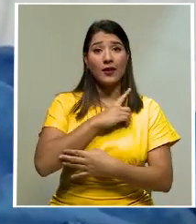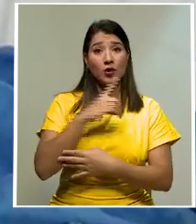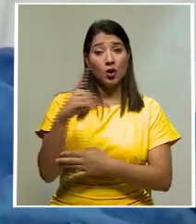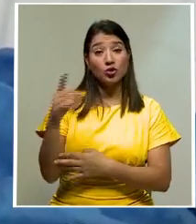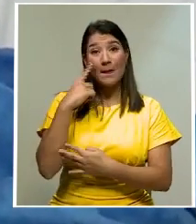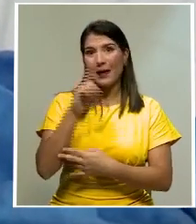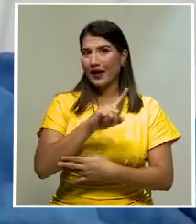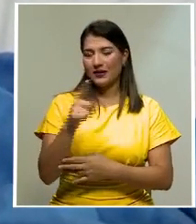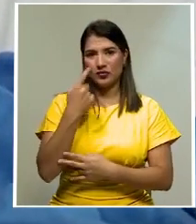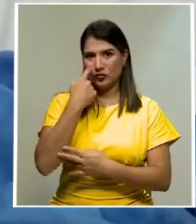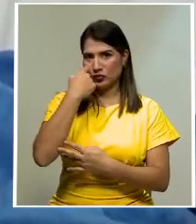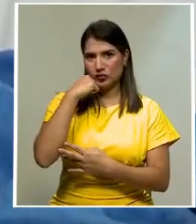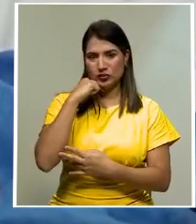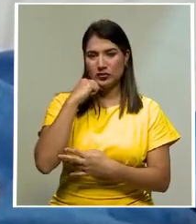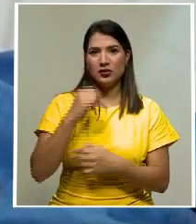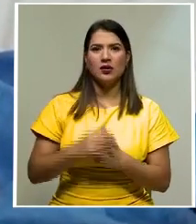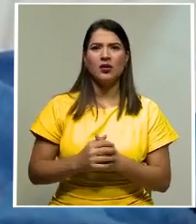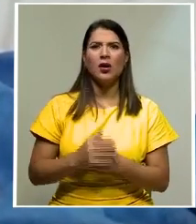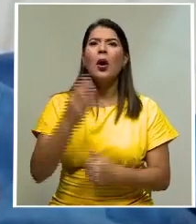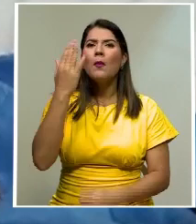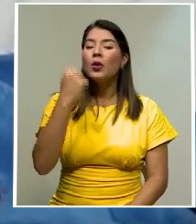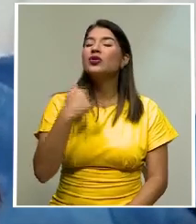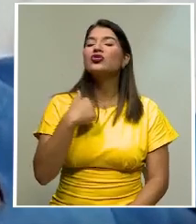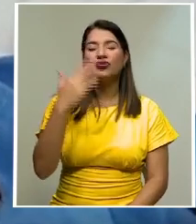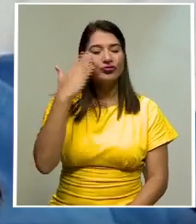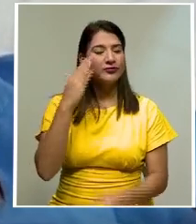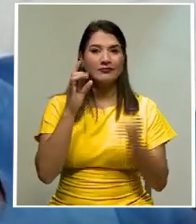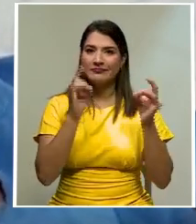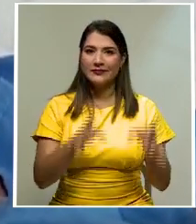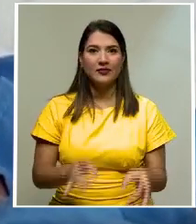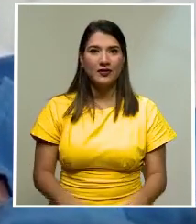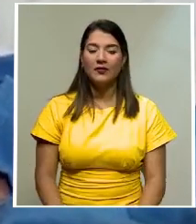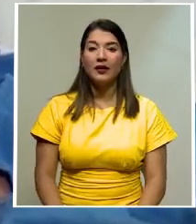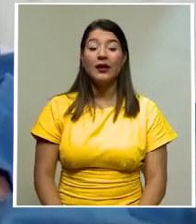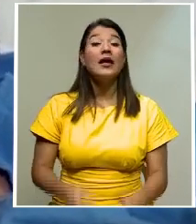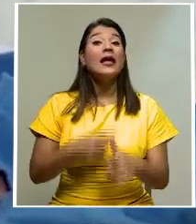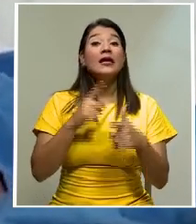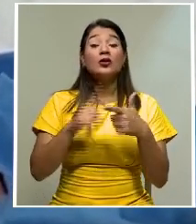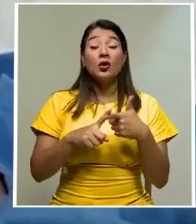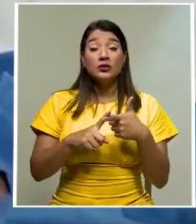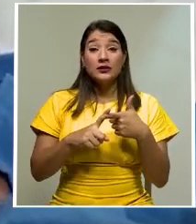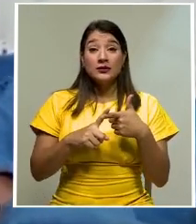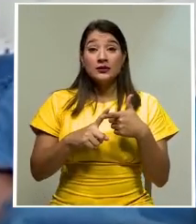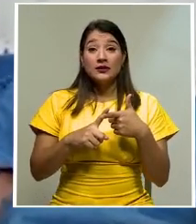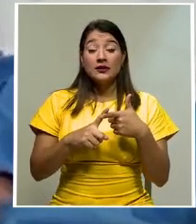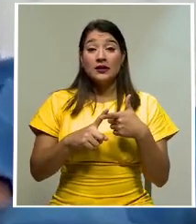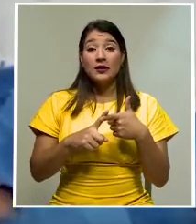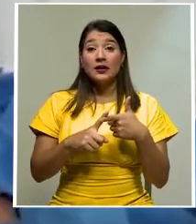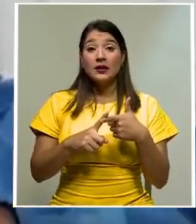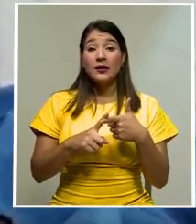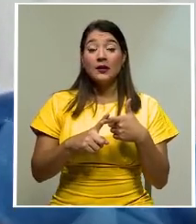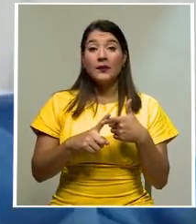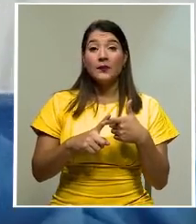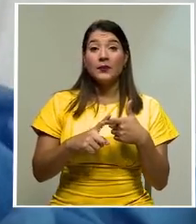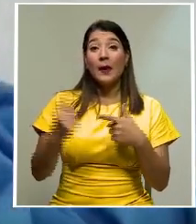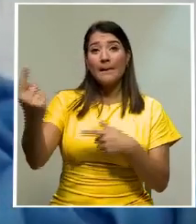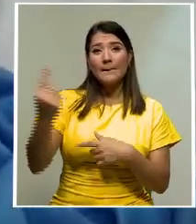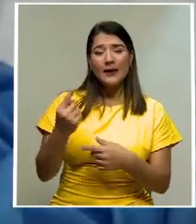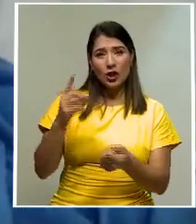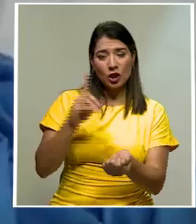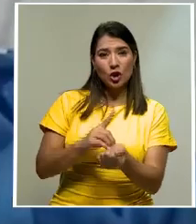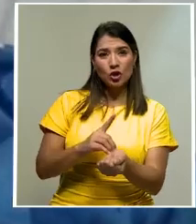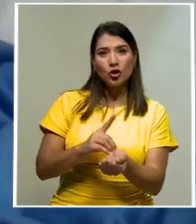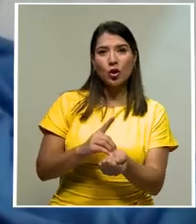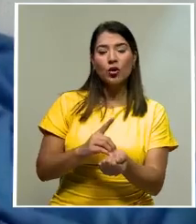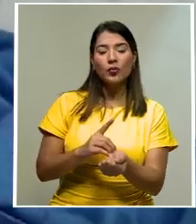me entuben, porque yo sé que es fatal. Y entonces vino el doctor Moreno,